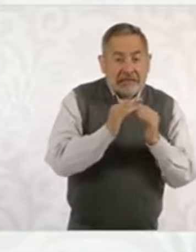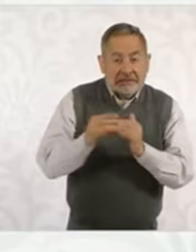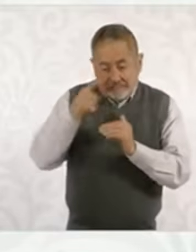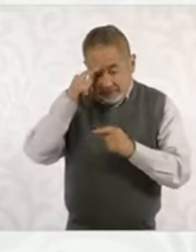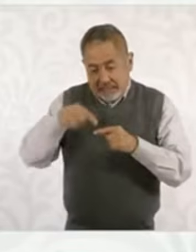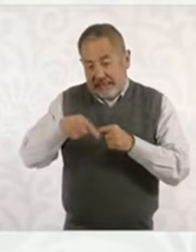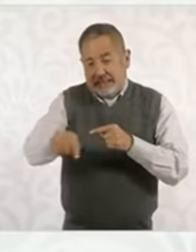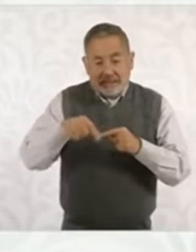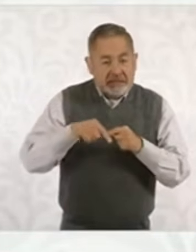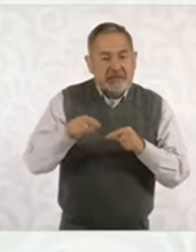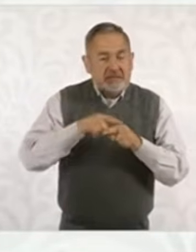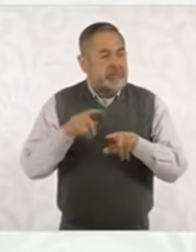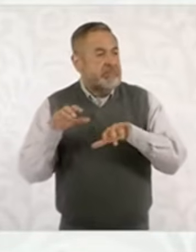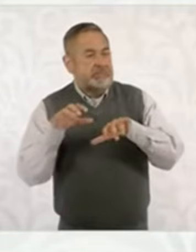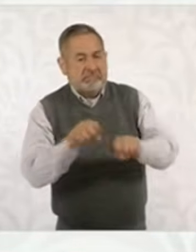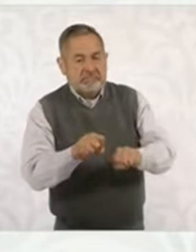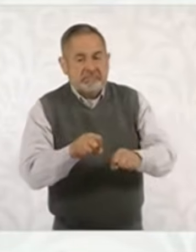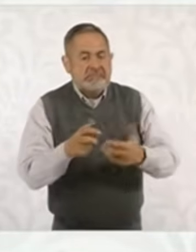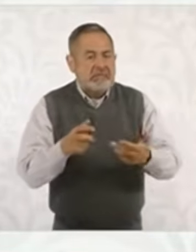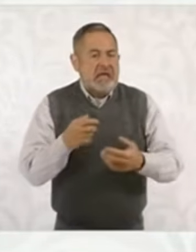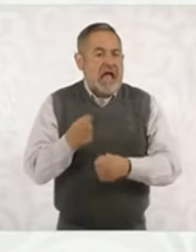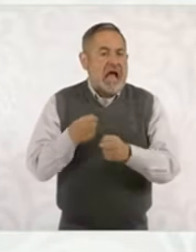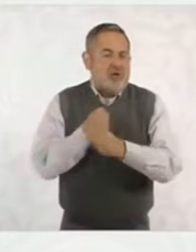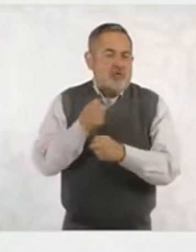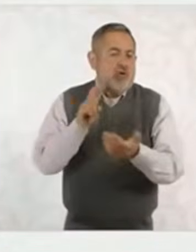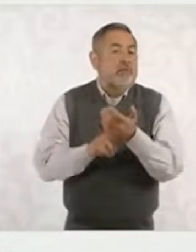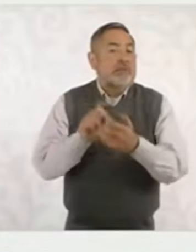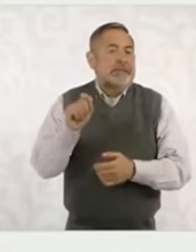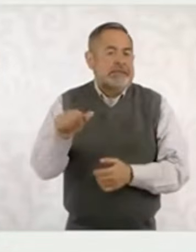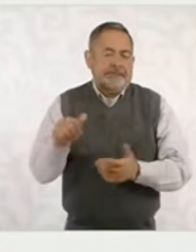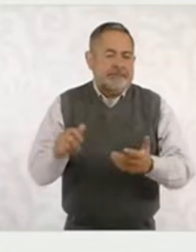en 2006. La que sigue, por favor.